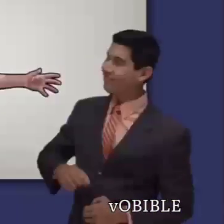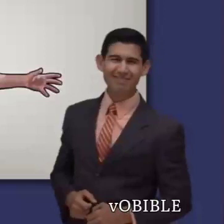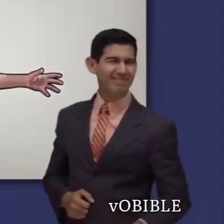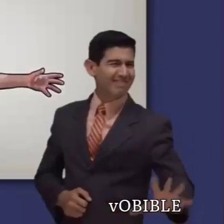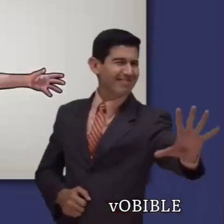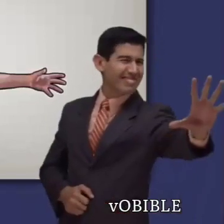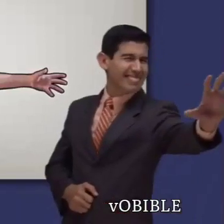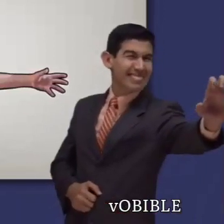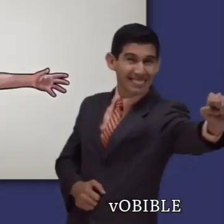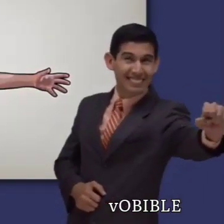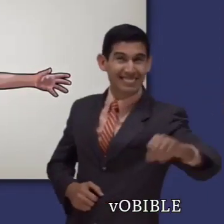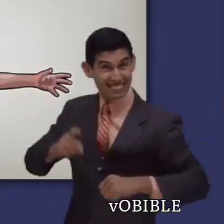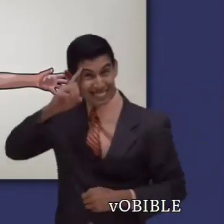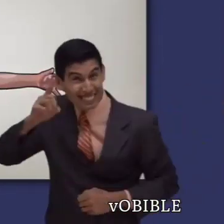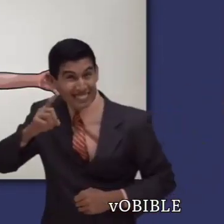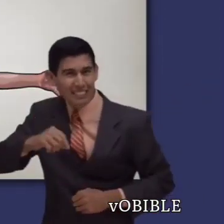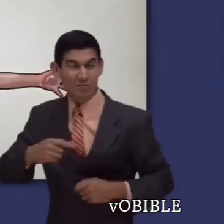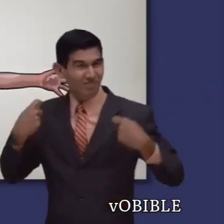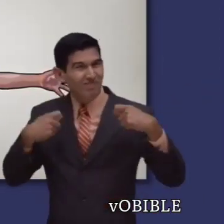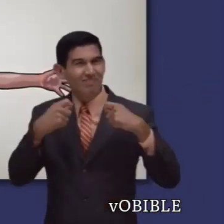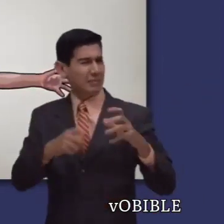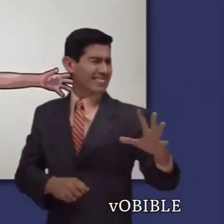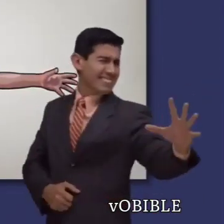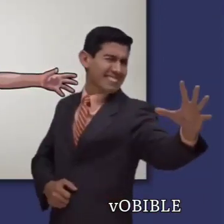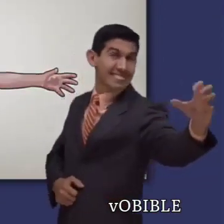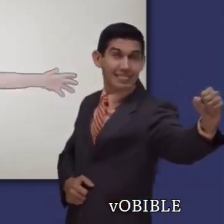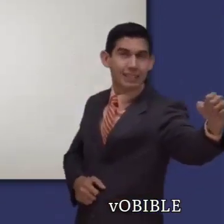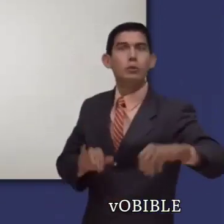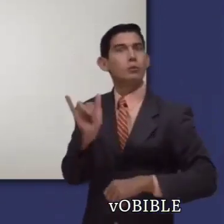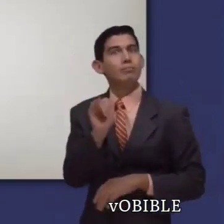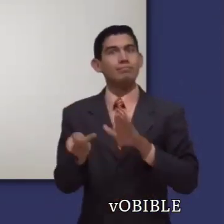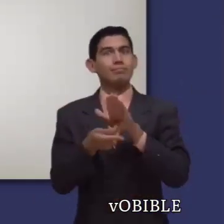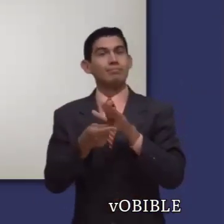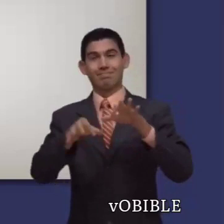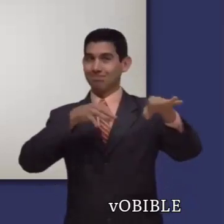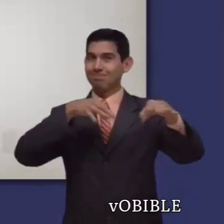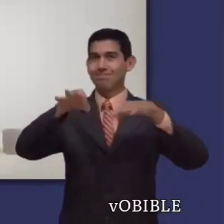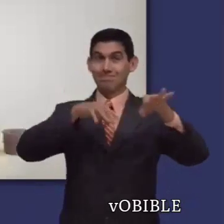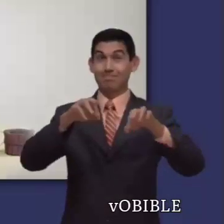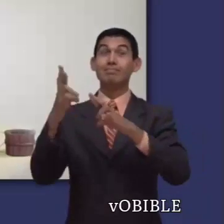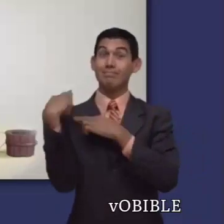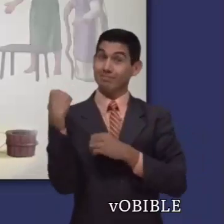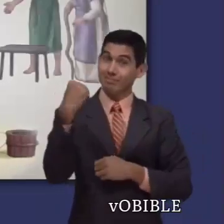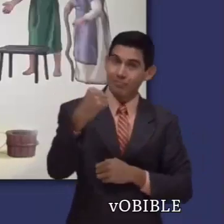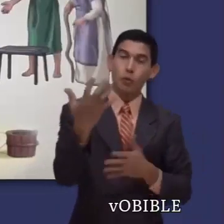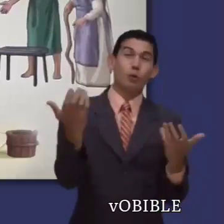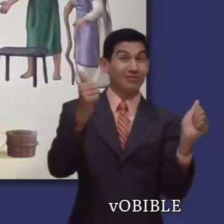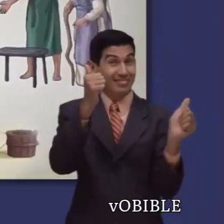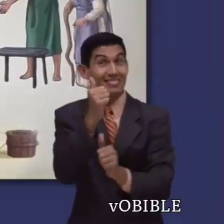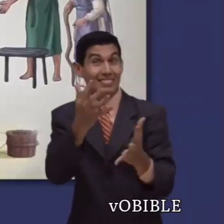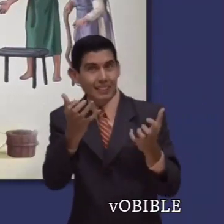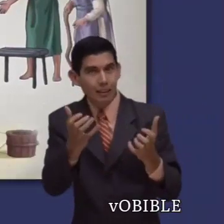traduce esforzarse significa estirarse para agarrar una cosa. El apóstol lo usa para indicar que los hermanos que